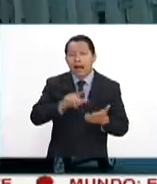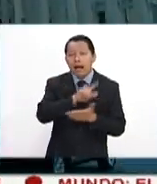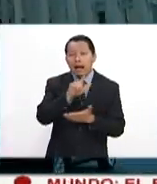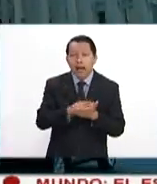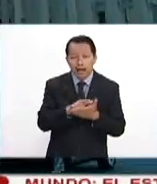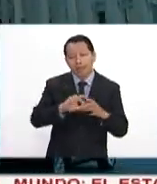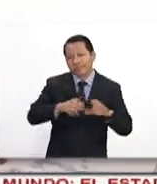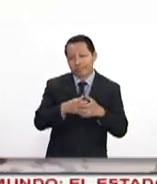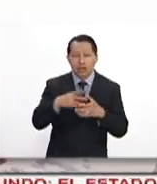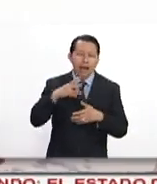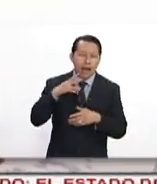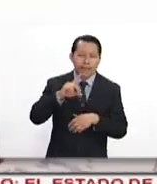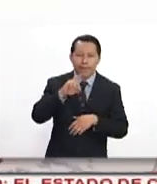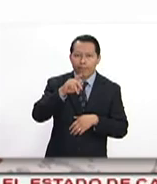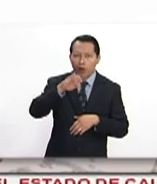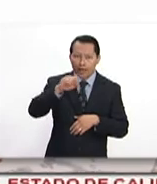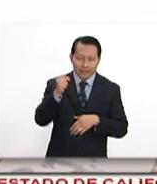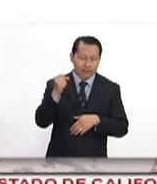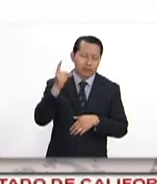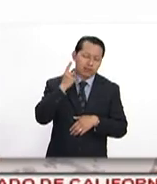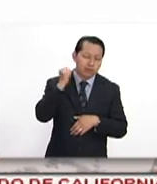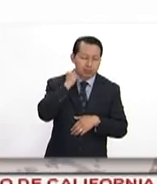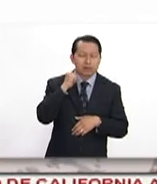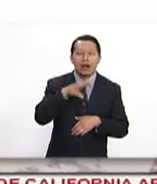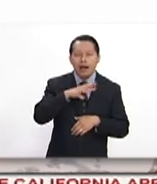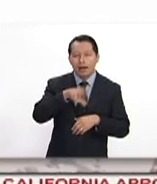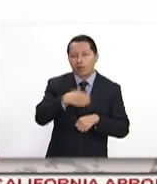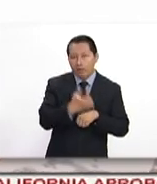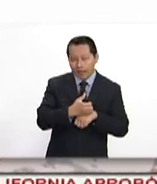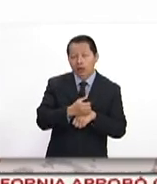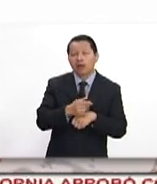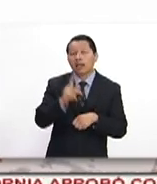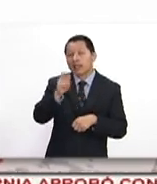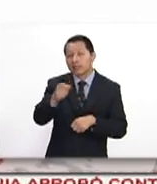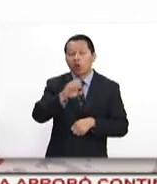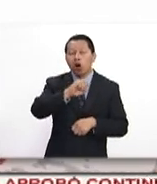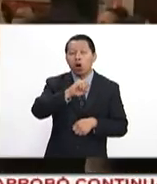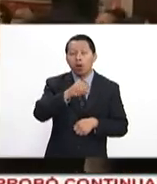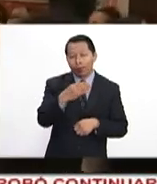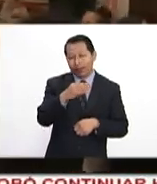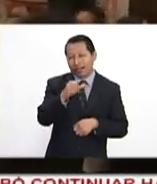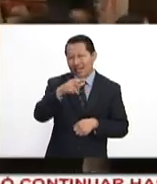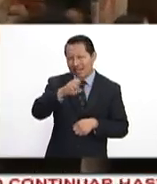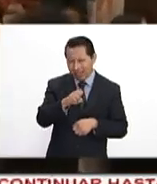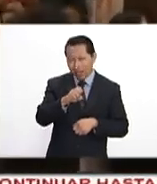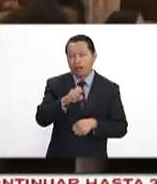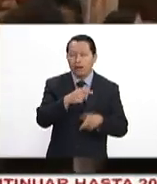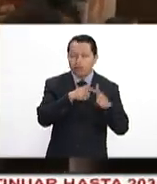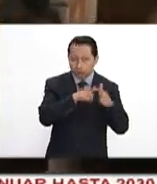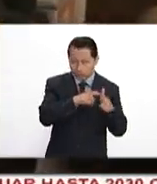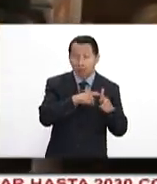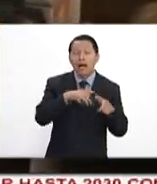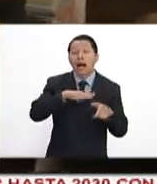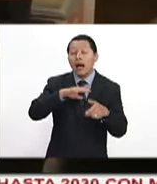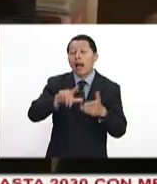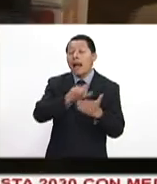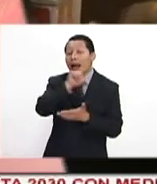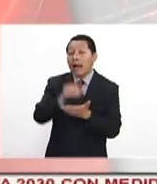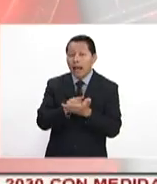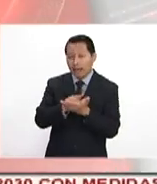Legisladores demócratas, con el apoyo de algunos republicanos, dieron marcha atrás a la nueva ley sanitaria propuesta por el presidente Donald Trump.